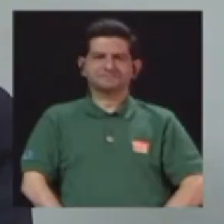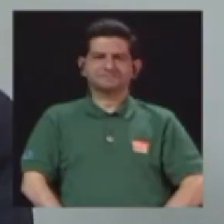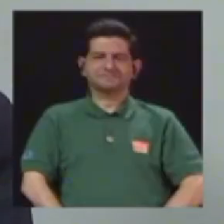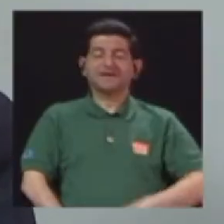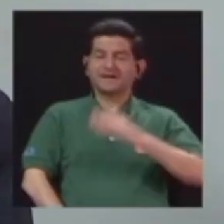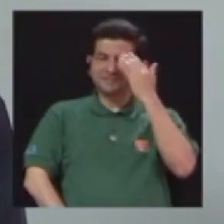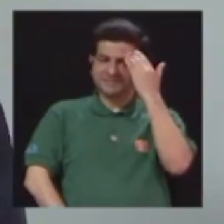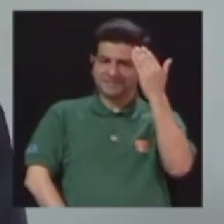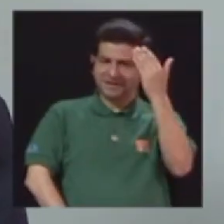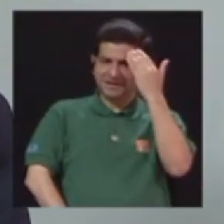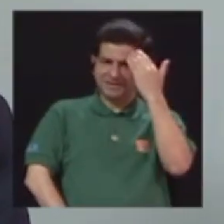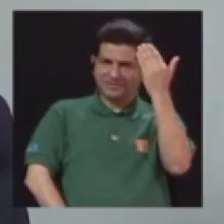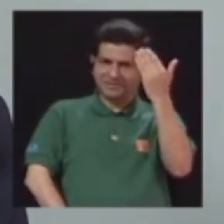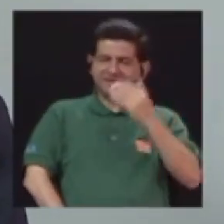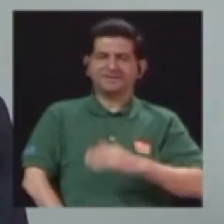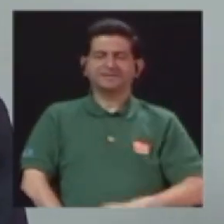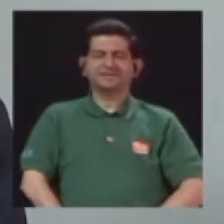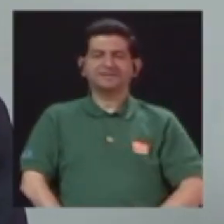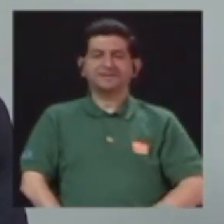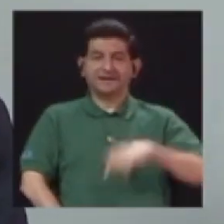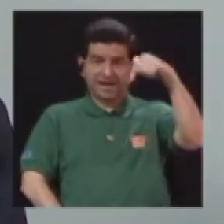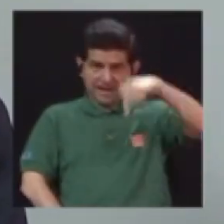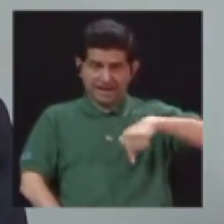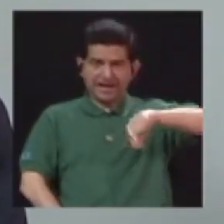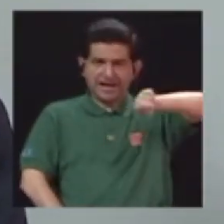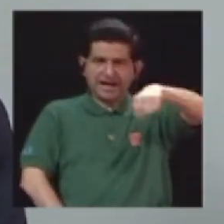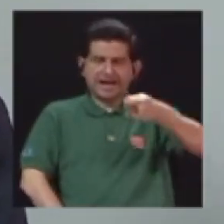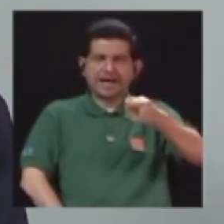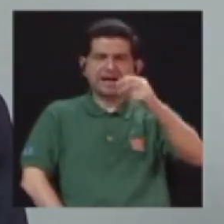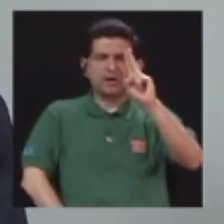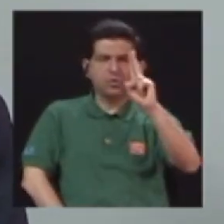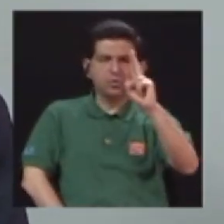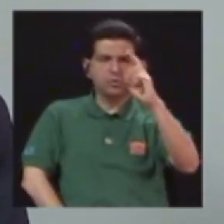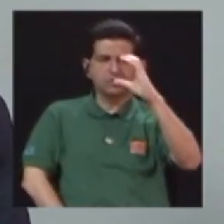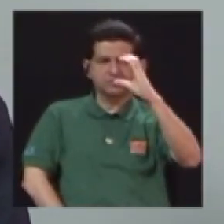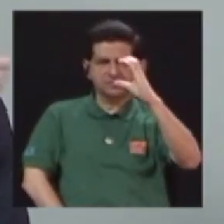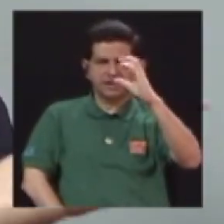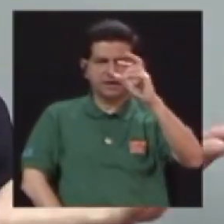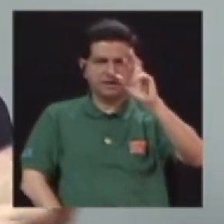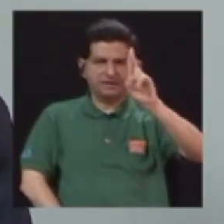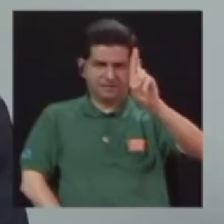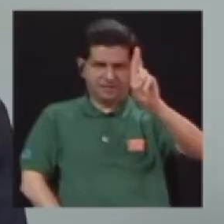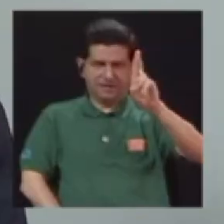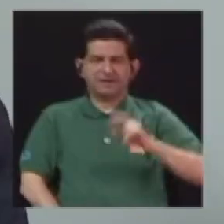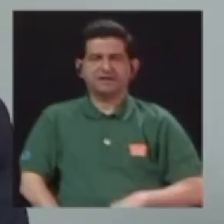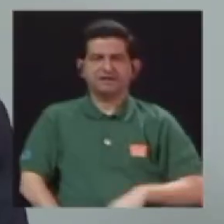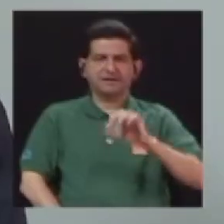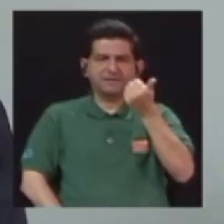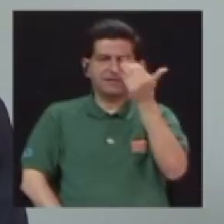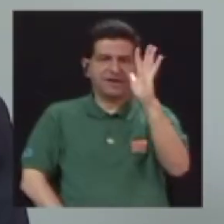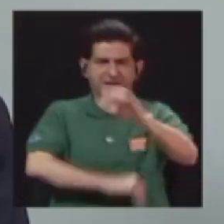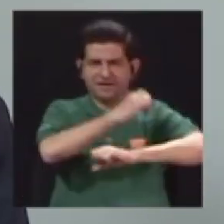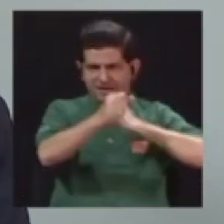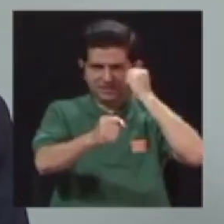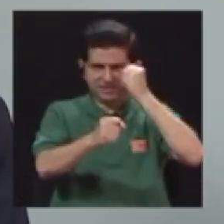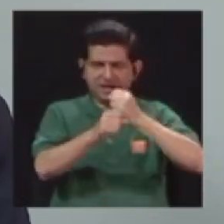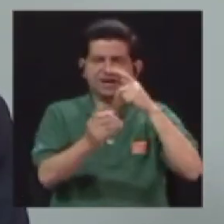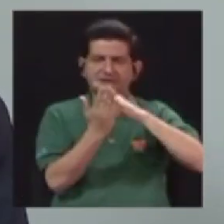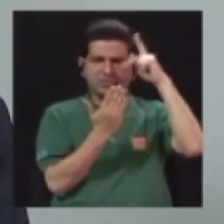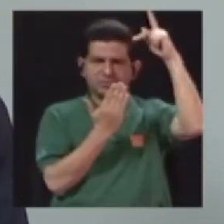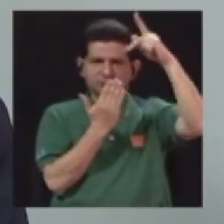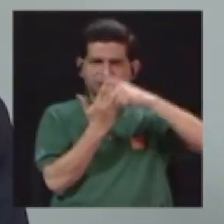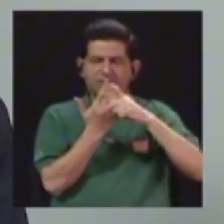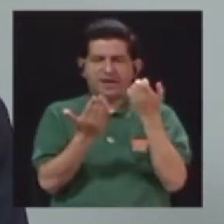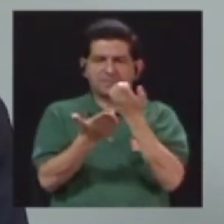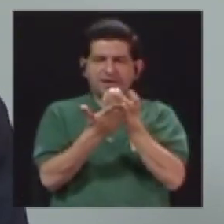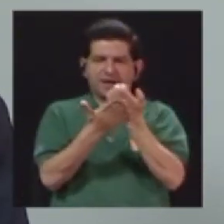Les saludamos desde Canal UCR en el 15 aniversario de su programa